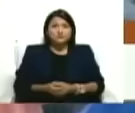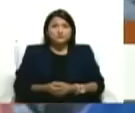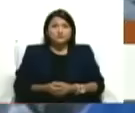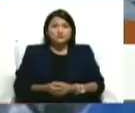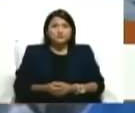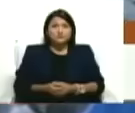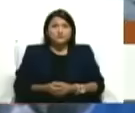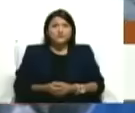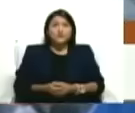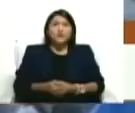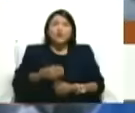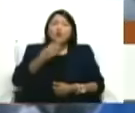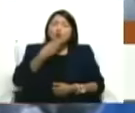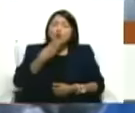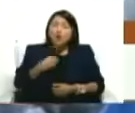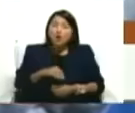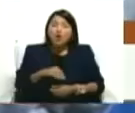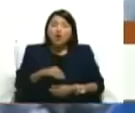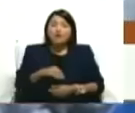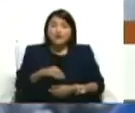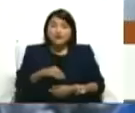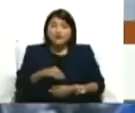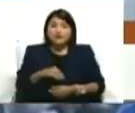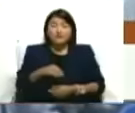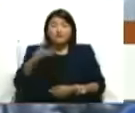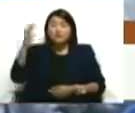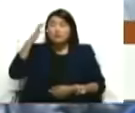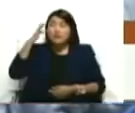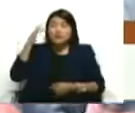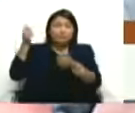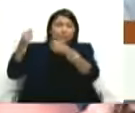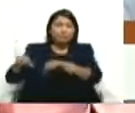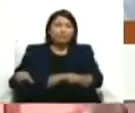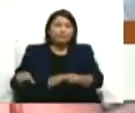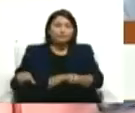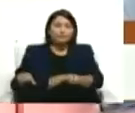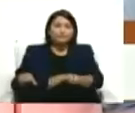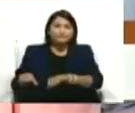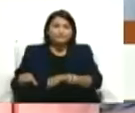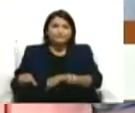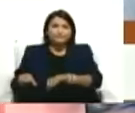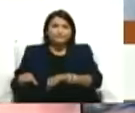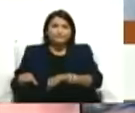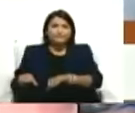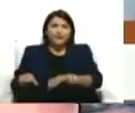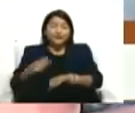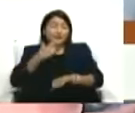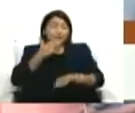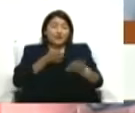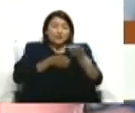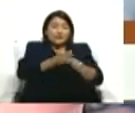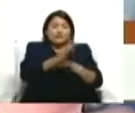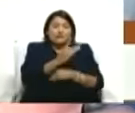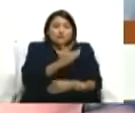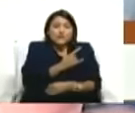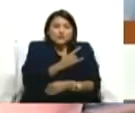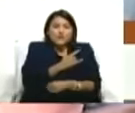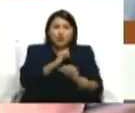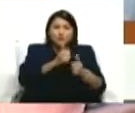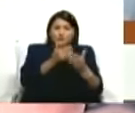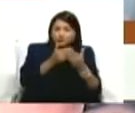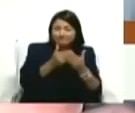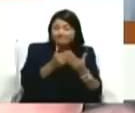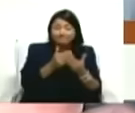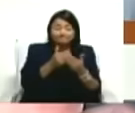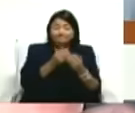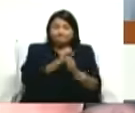¿Cuántos jóvenes vieron frustrados sus sueños de acceder a una universidad?